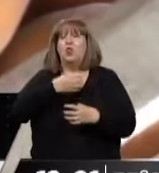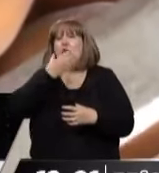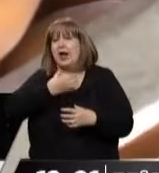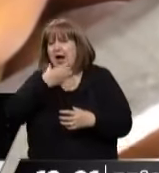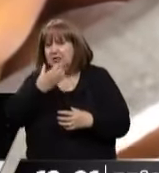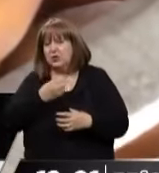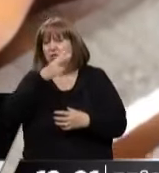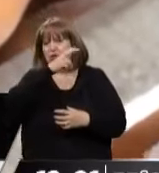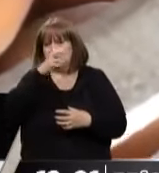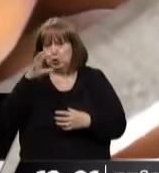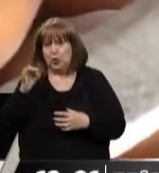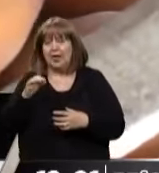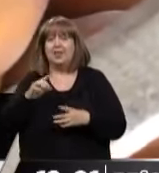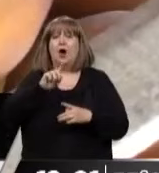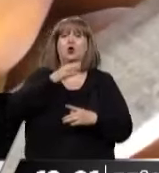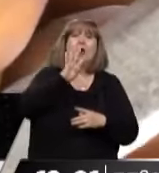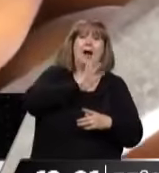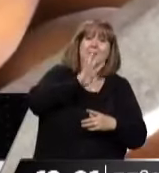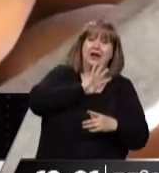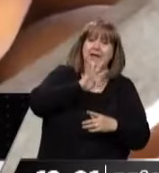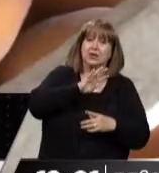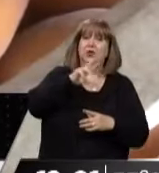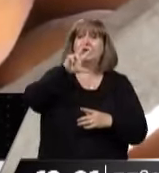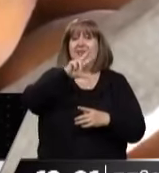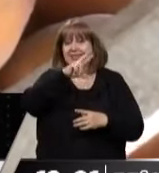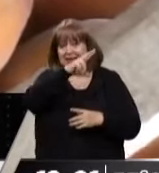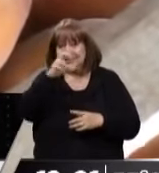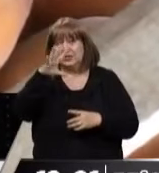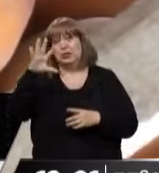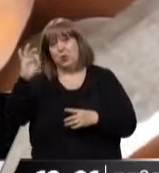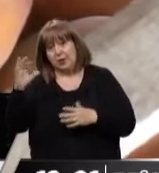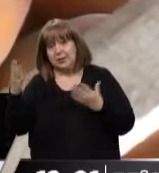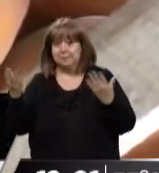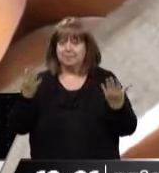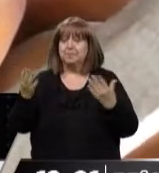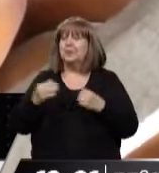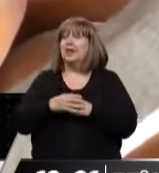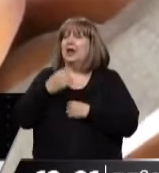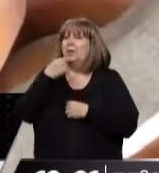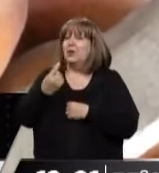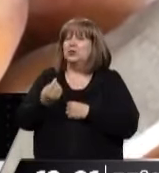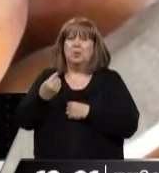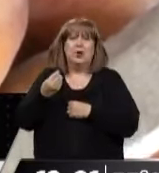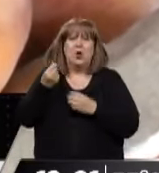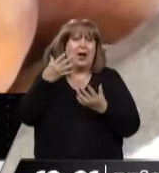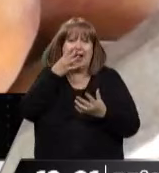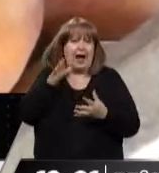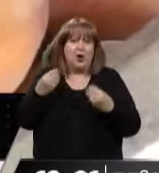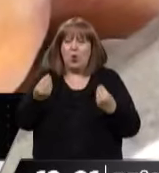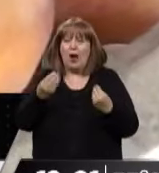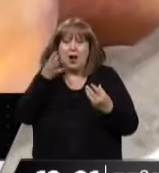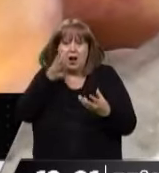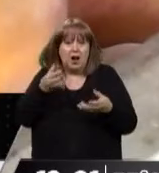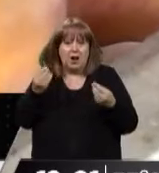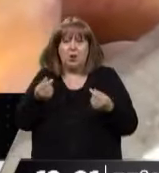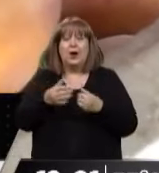poco mejor calidad, este amarillo, vendemos a 350. ¿Qué es lo que está caro que uno dice no hay que consumirlo, por lo menos esperar